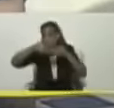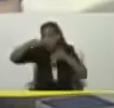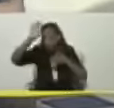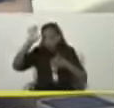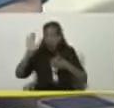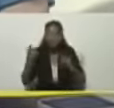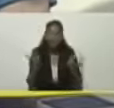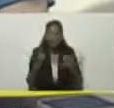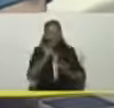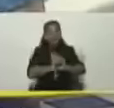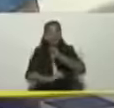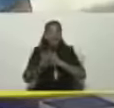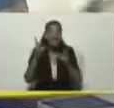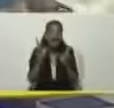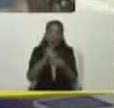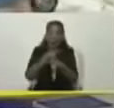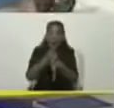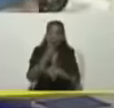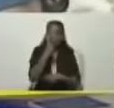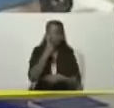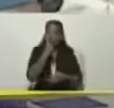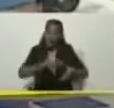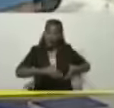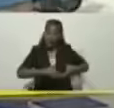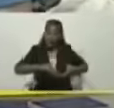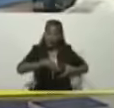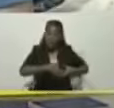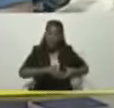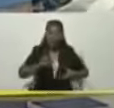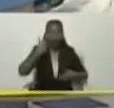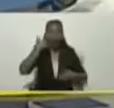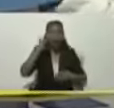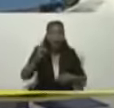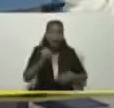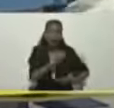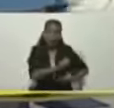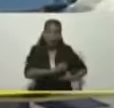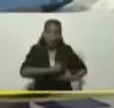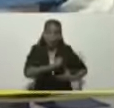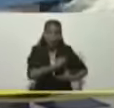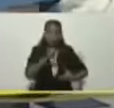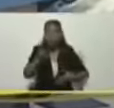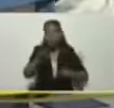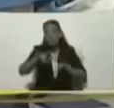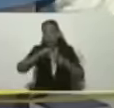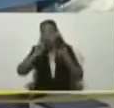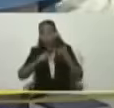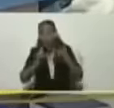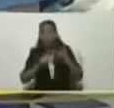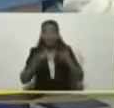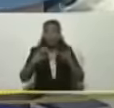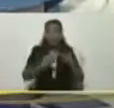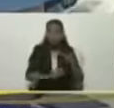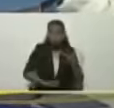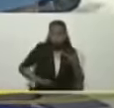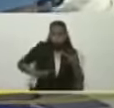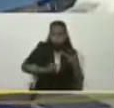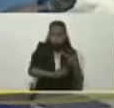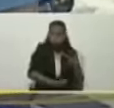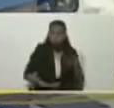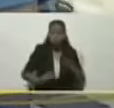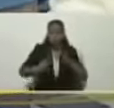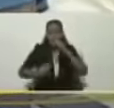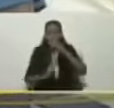todo para prevenir el cáncer de mama. Cuenta también con unidades ecógrafos,